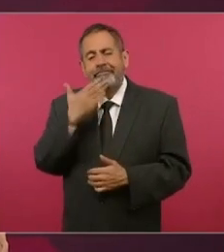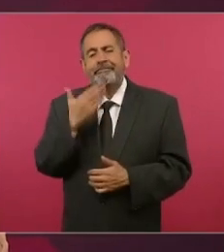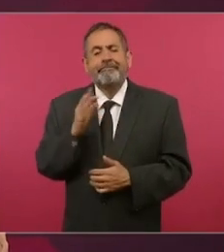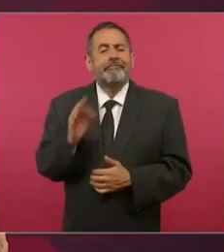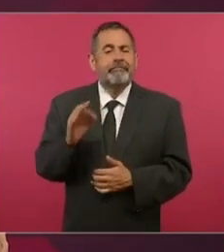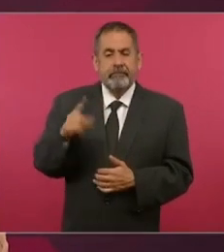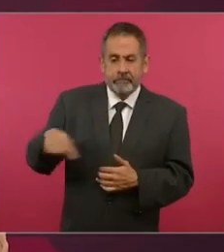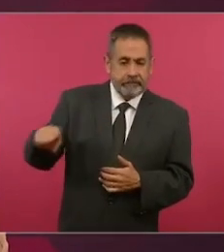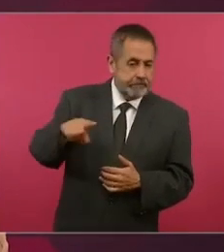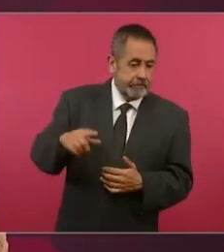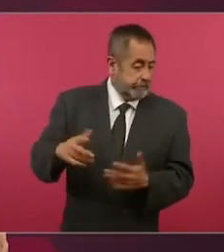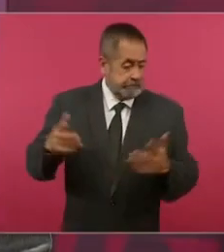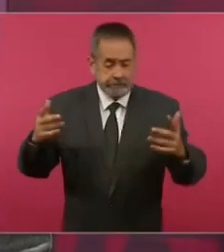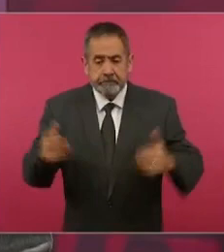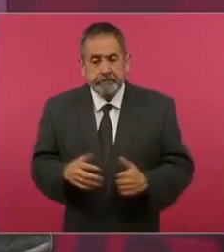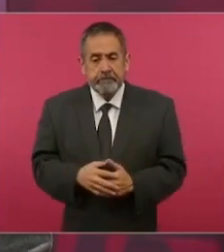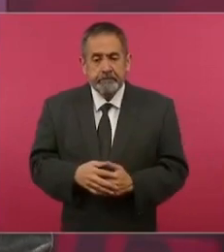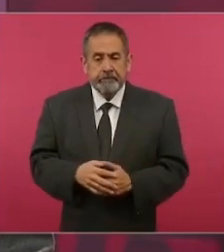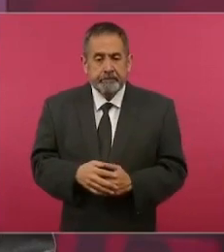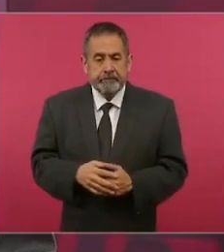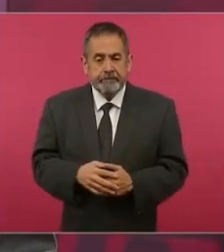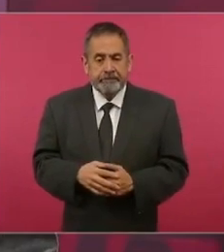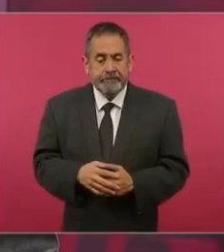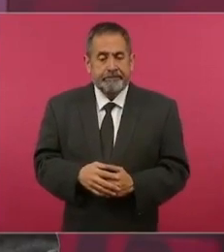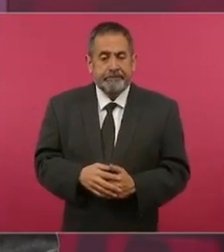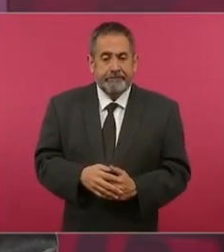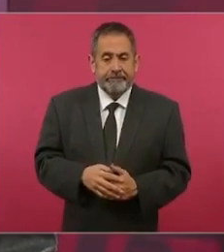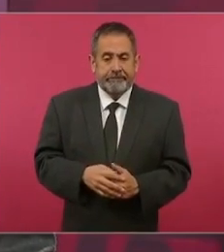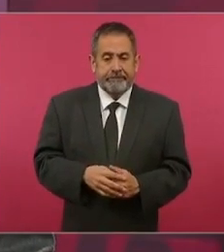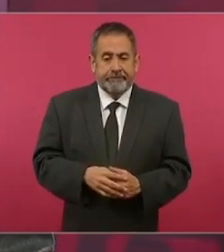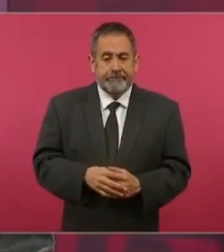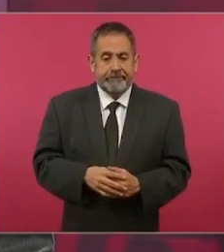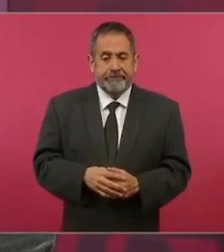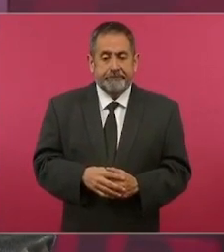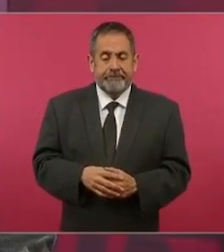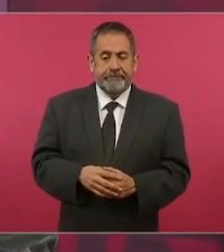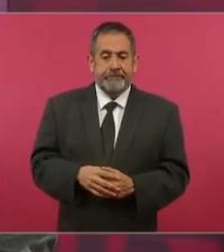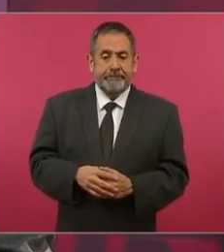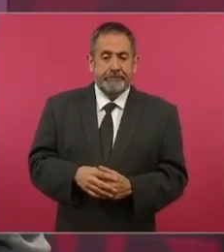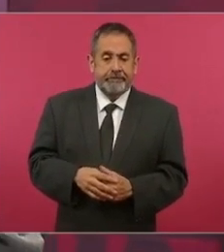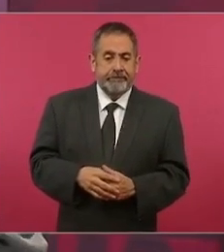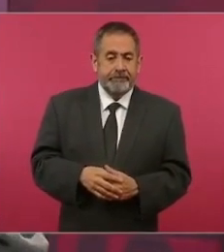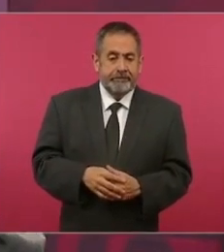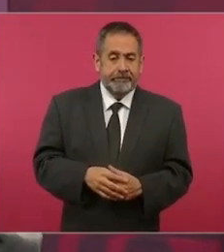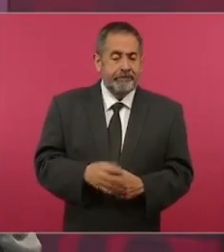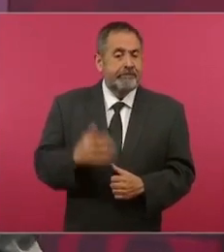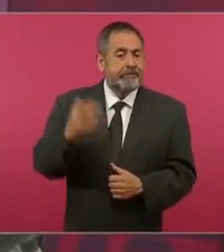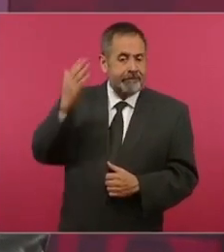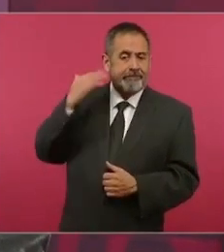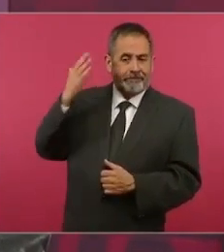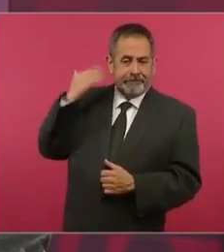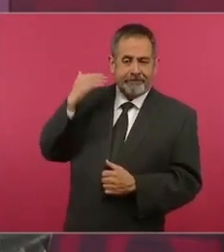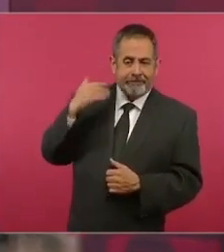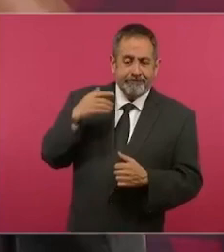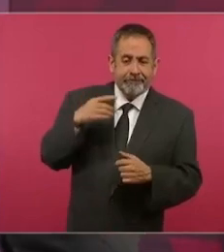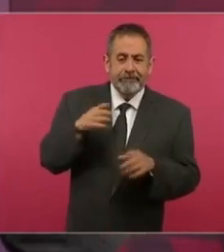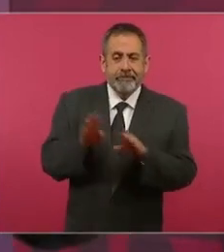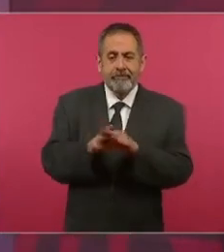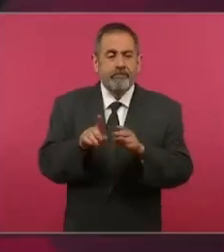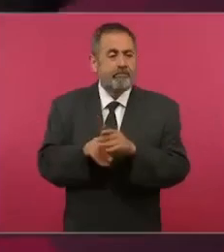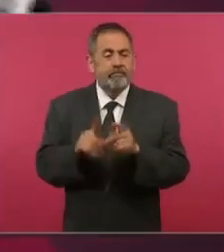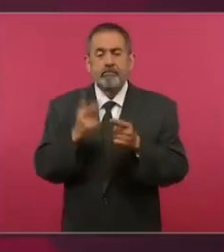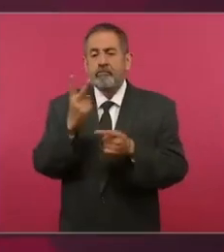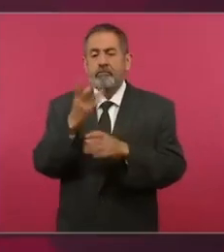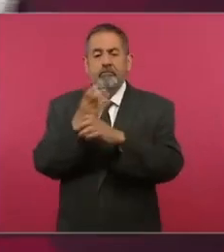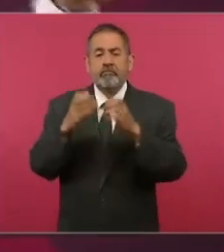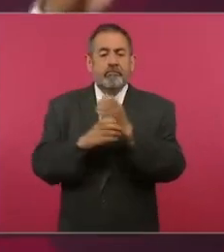Por eso antes se distinguía el crecimiento del desarrollo. Son dos términos,